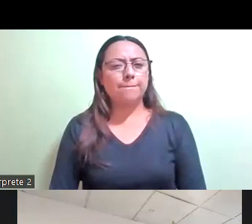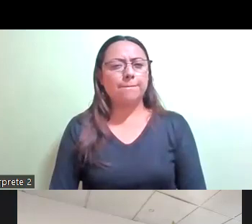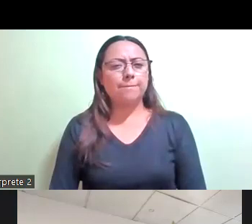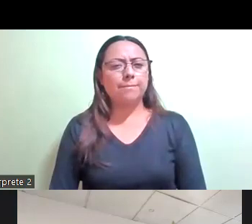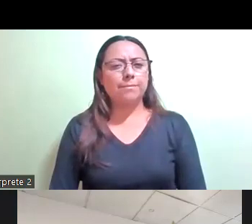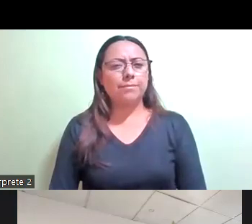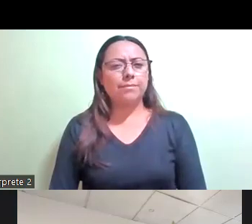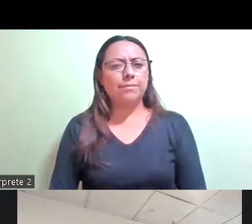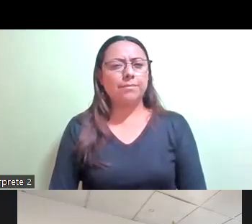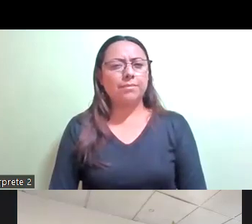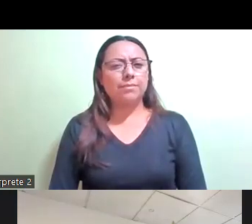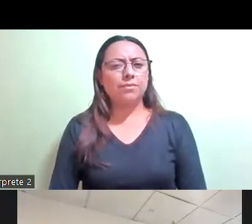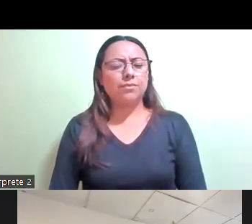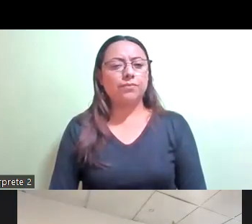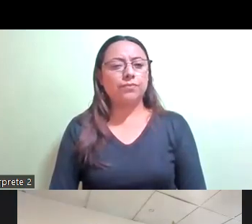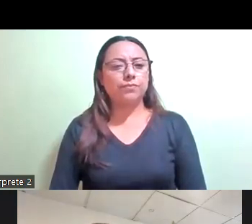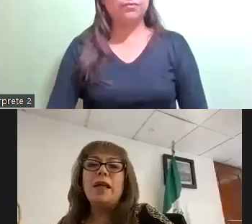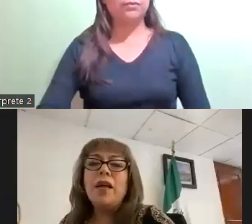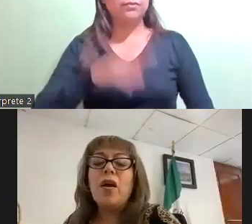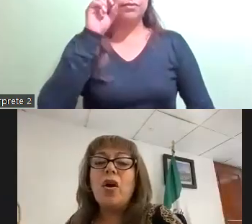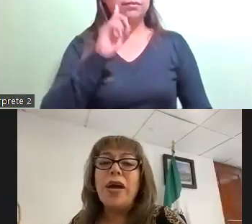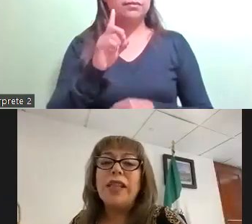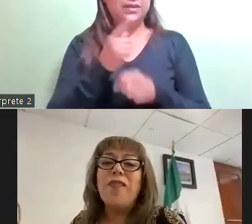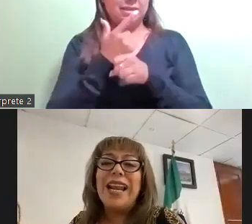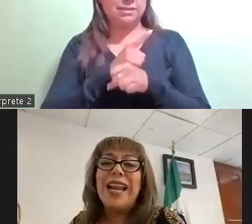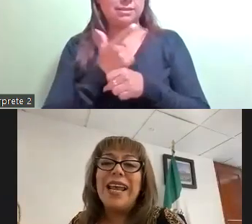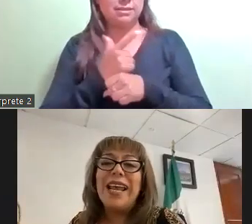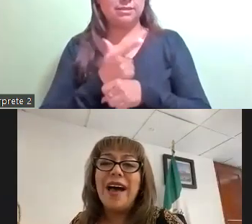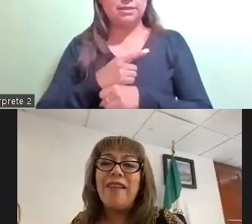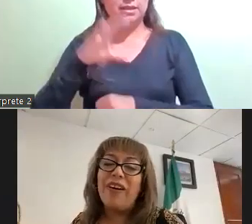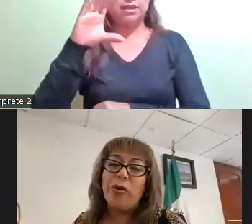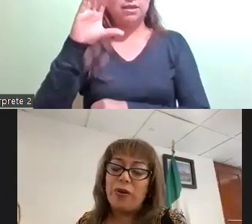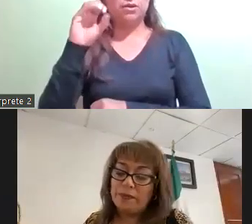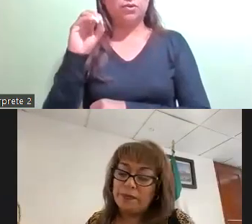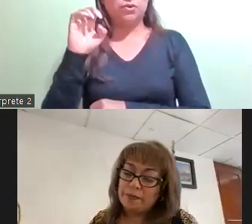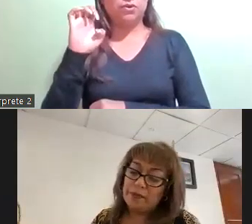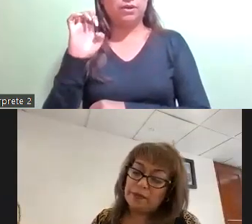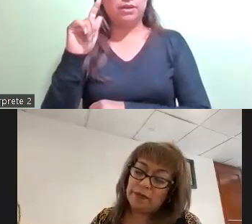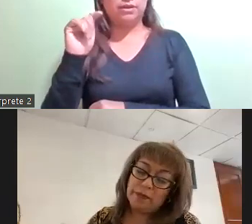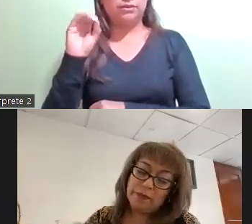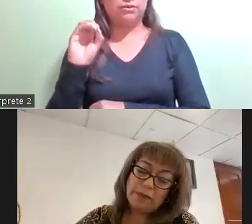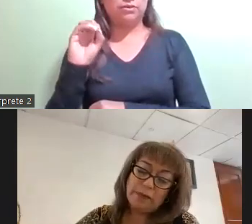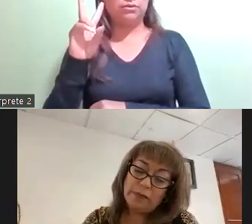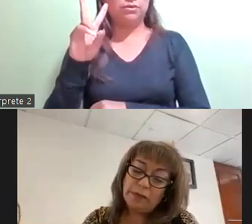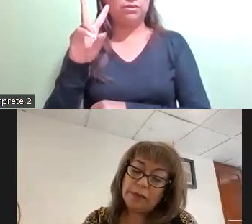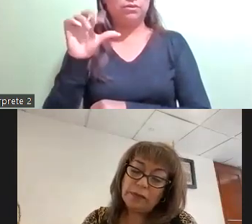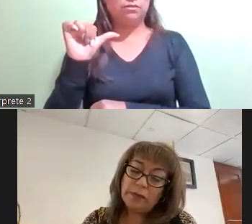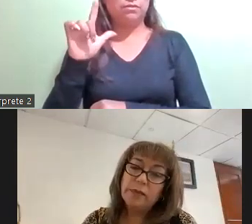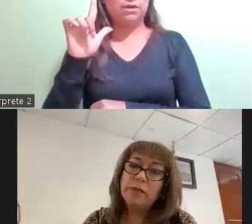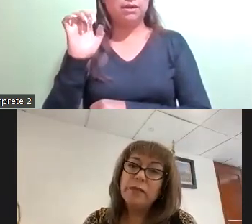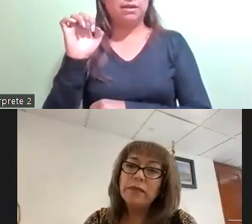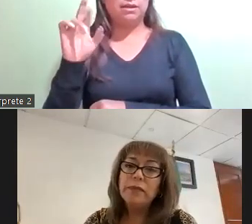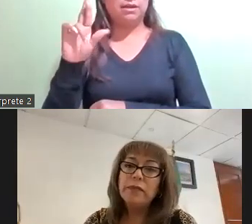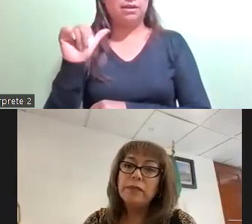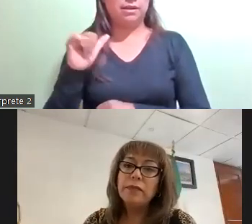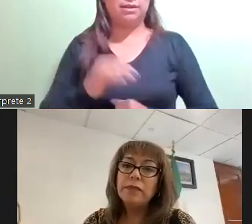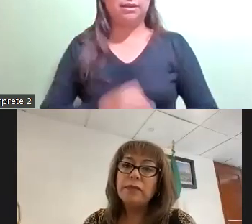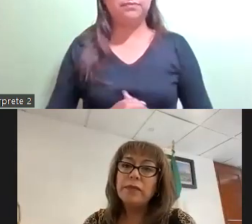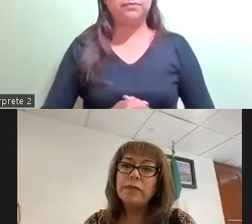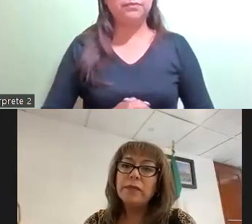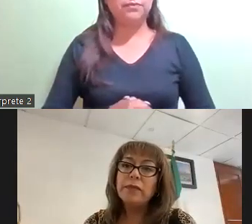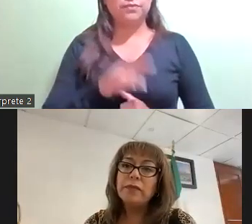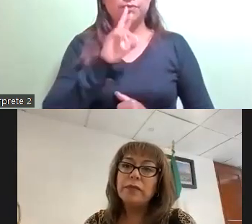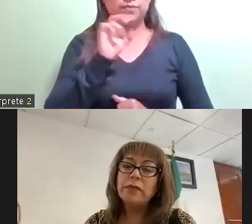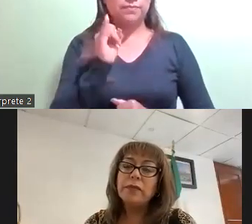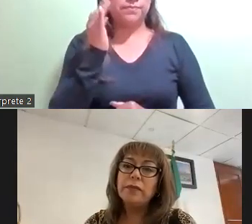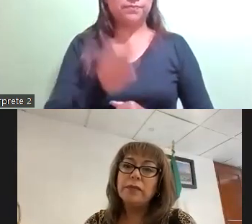Licenciada Susana de la Luz Coeto Varela. Coeto Valera, a favor. Maestro Diego Antonio Saturno García.